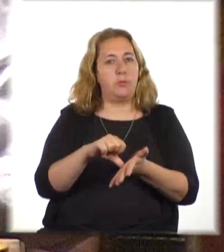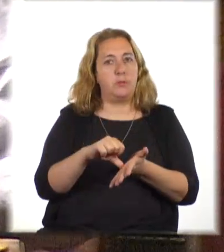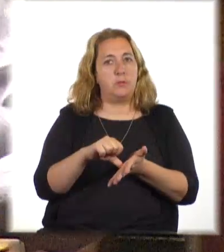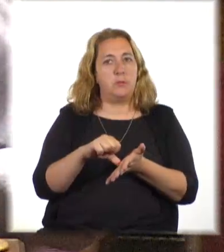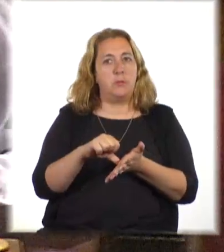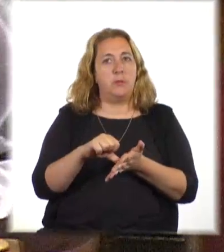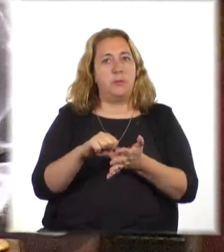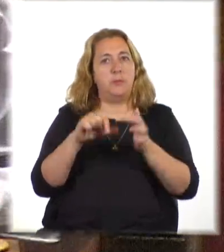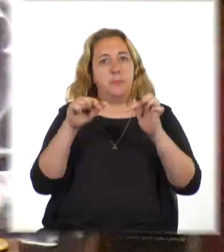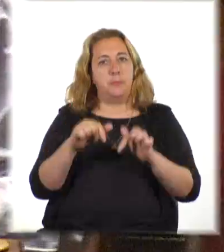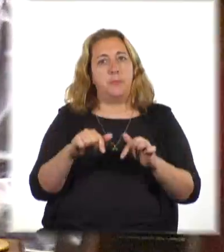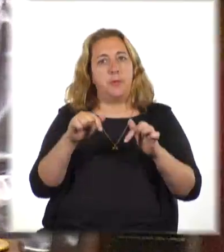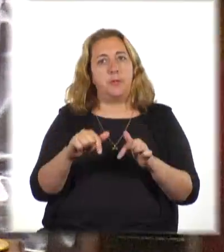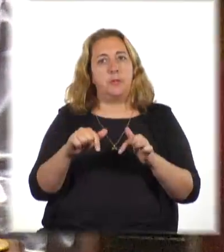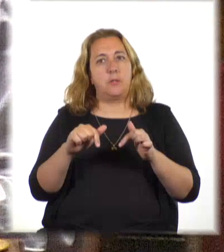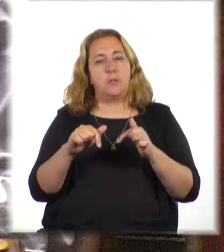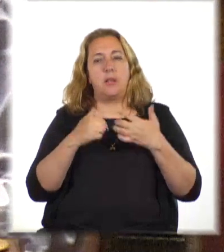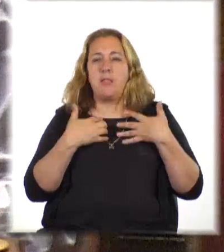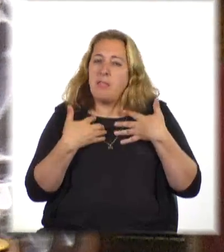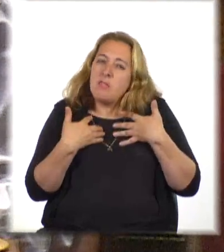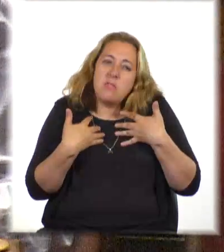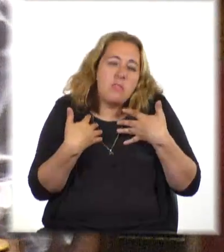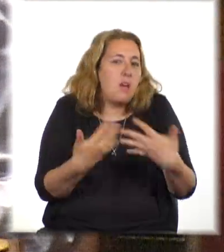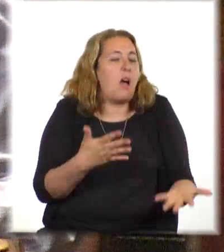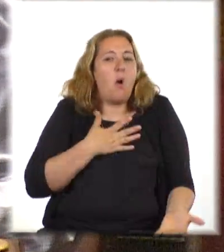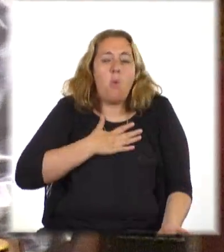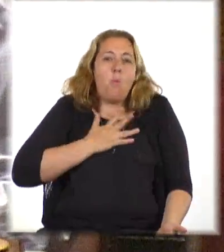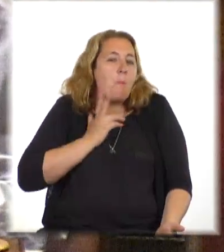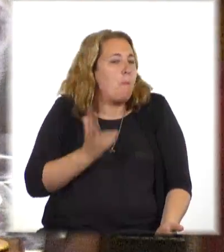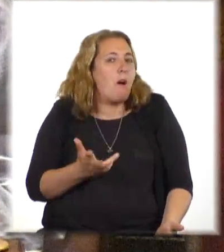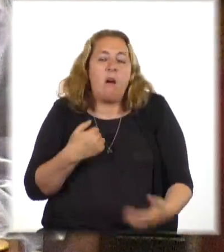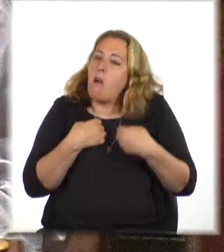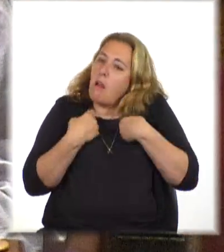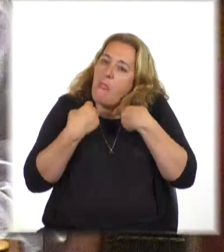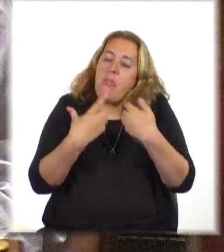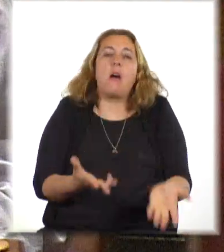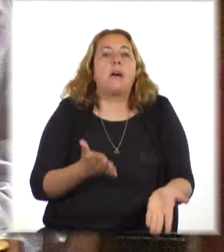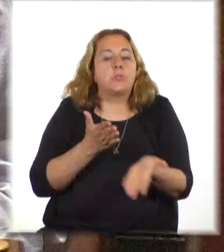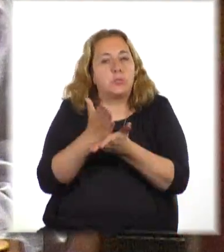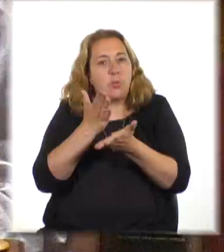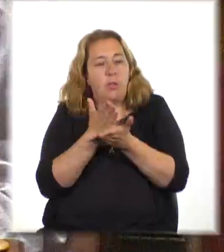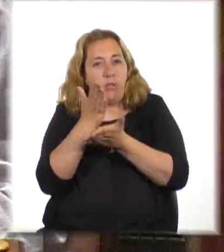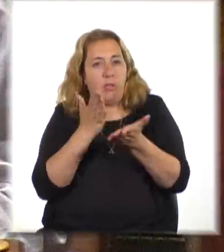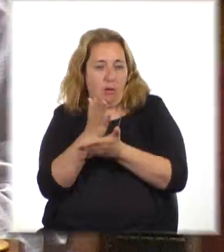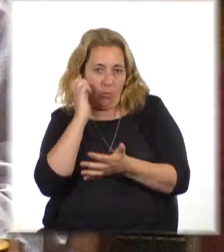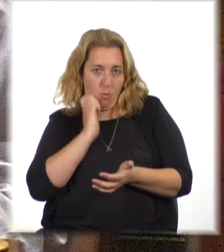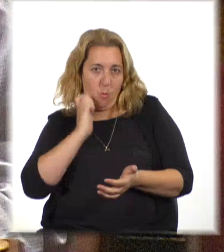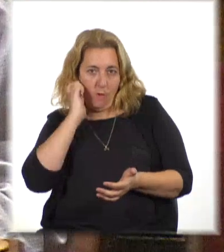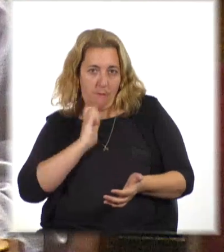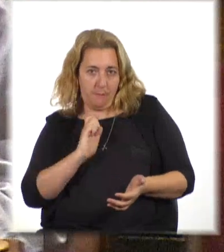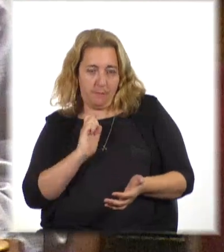en este derrame de humanidad que nosotros decimos y en solidaridad llegaba realmente a